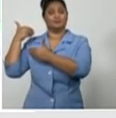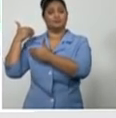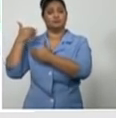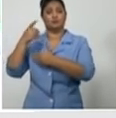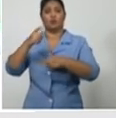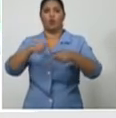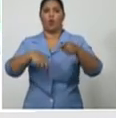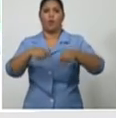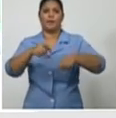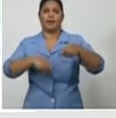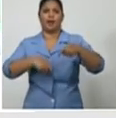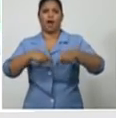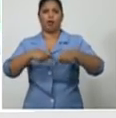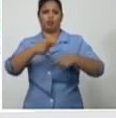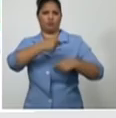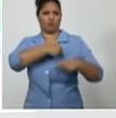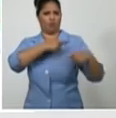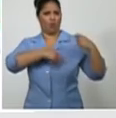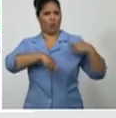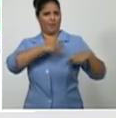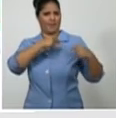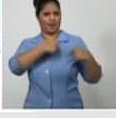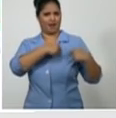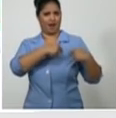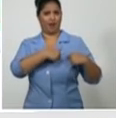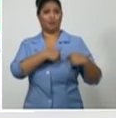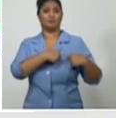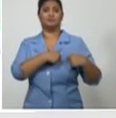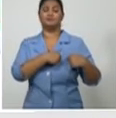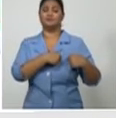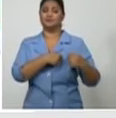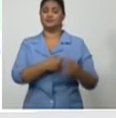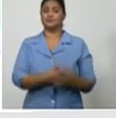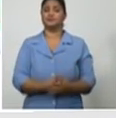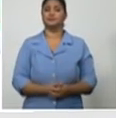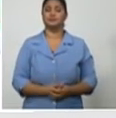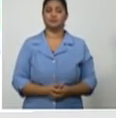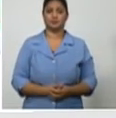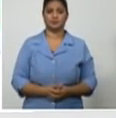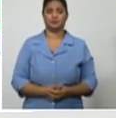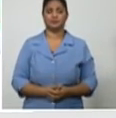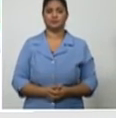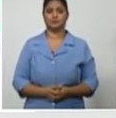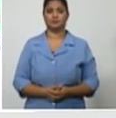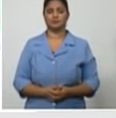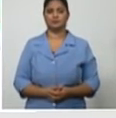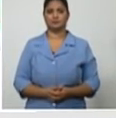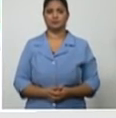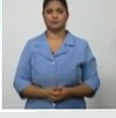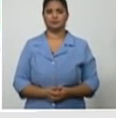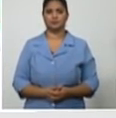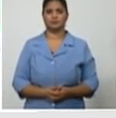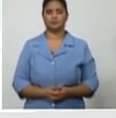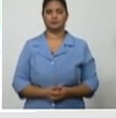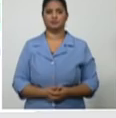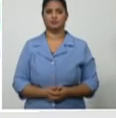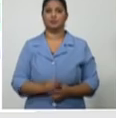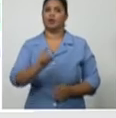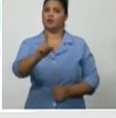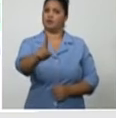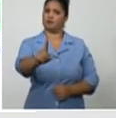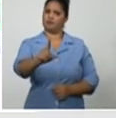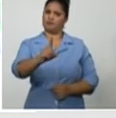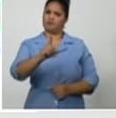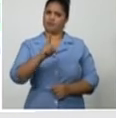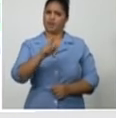corazón. Este paciente, identificado por su médico de familia, en el seguimiento, aislado por